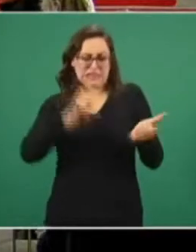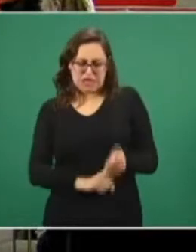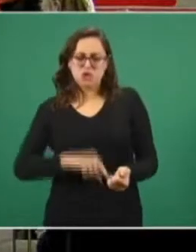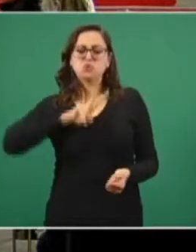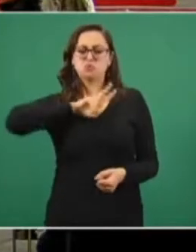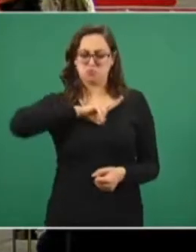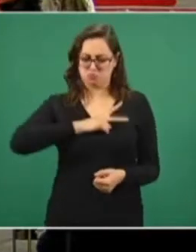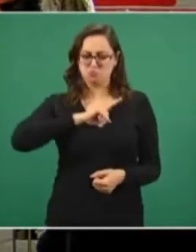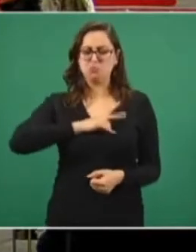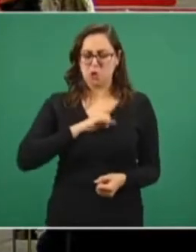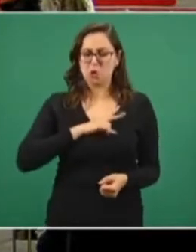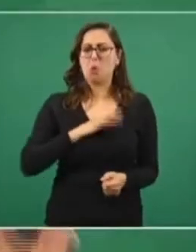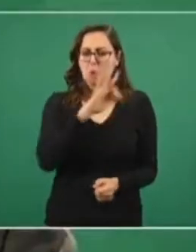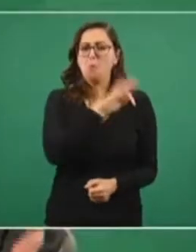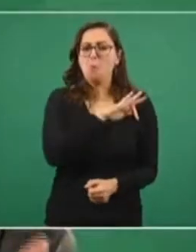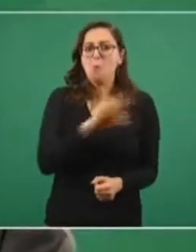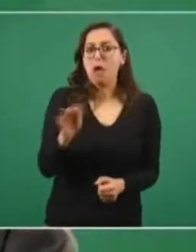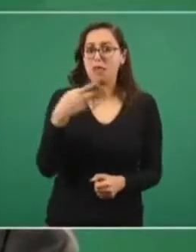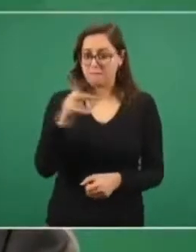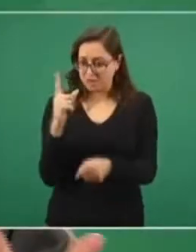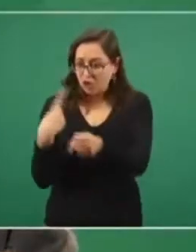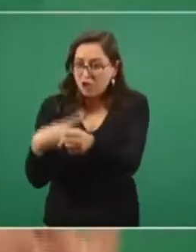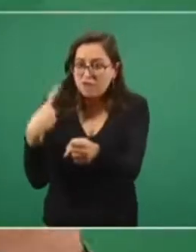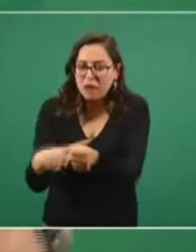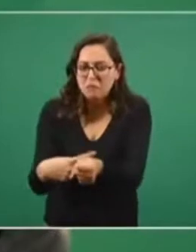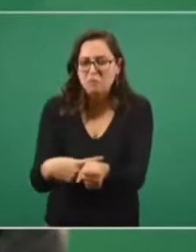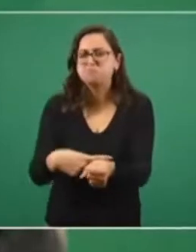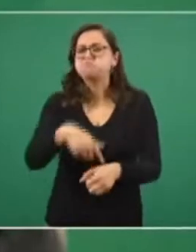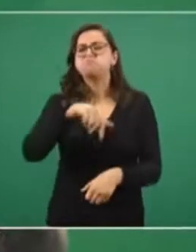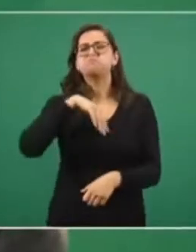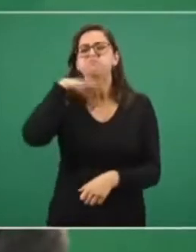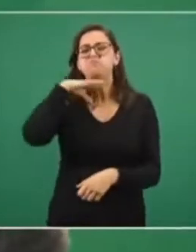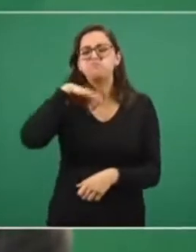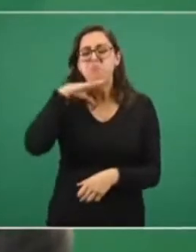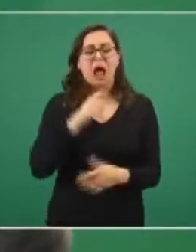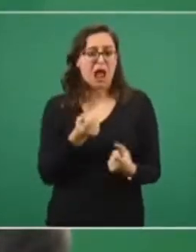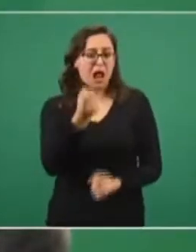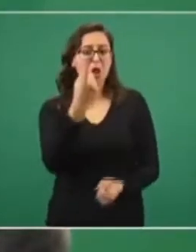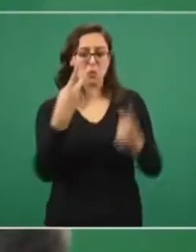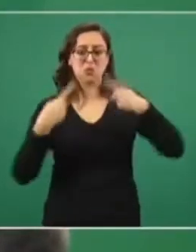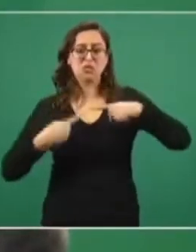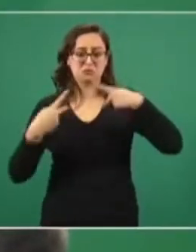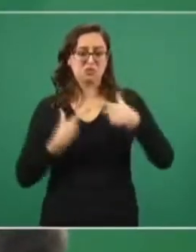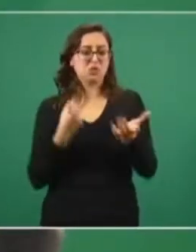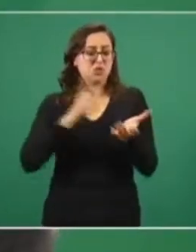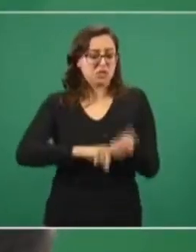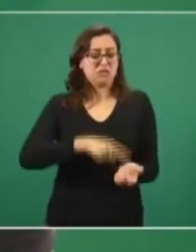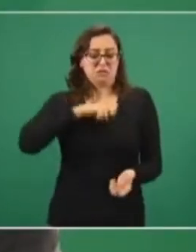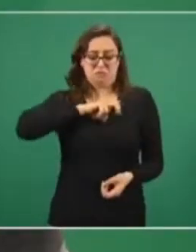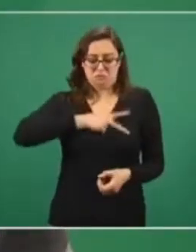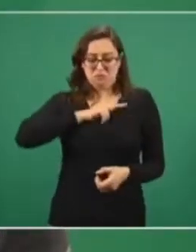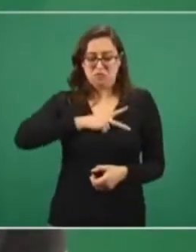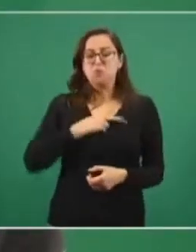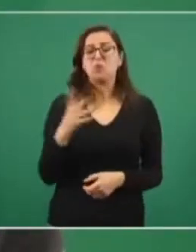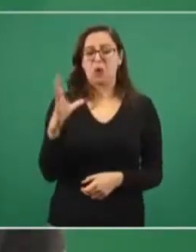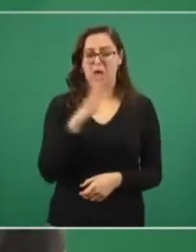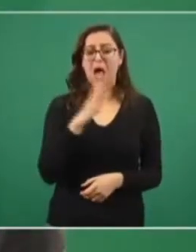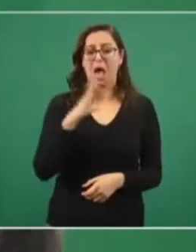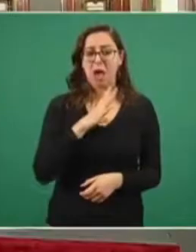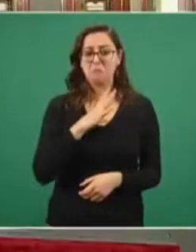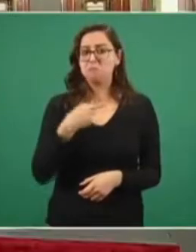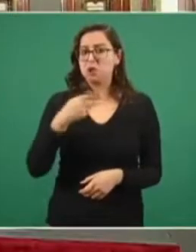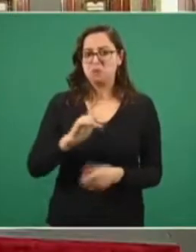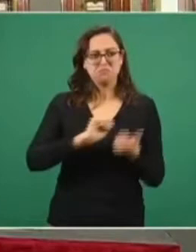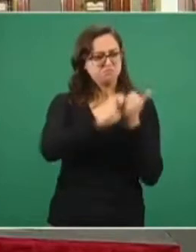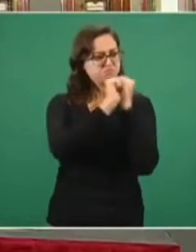en las vías respiratorias a tener enfermedad. Las personas que portan el virus se clasifican como portadores